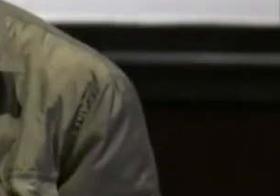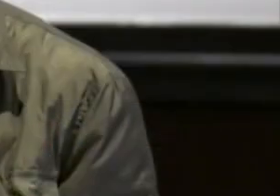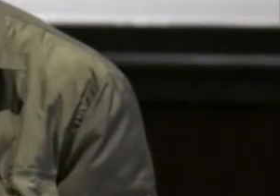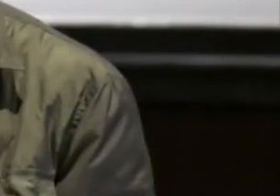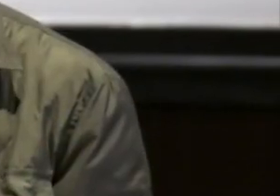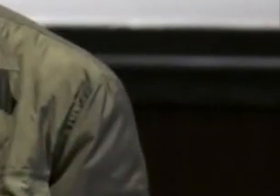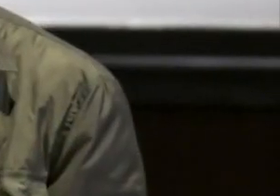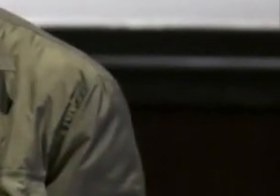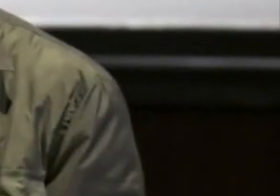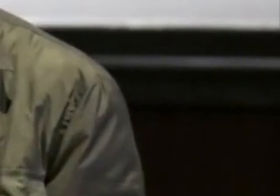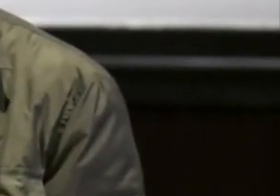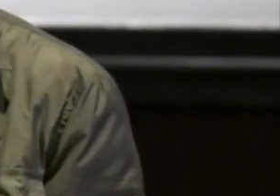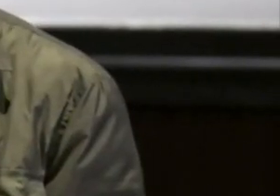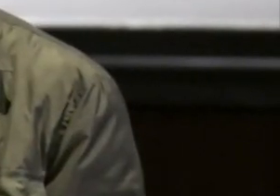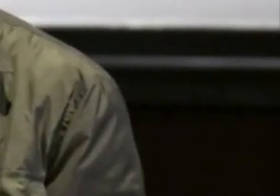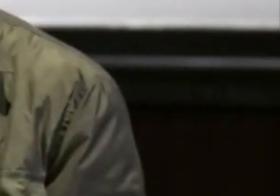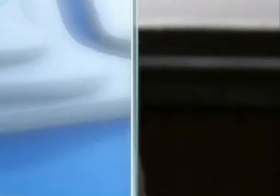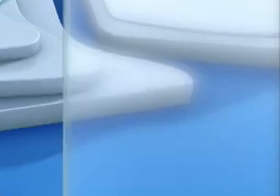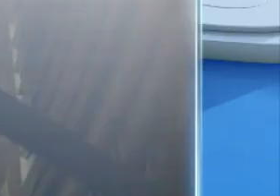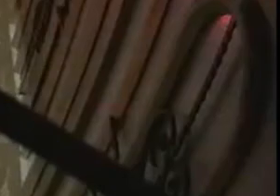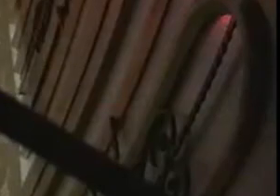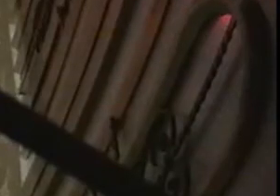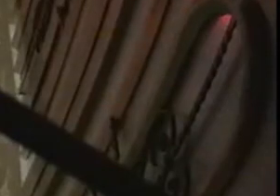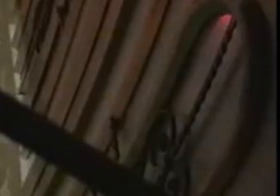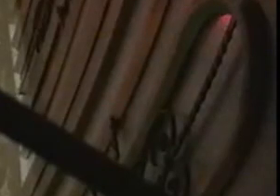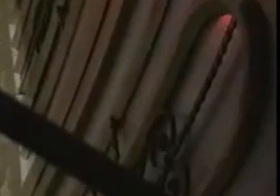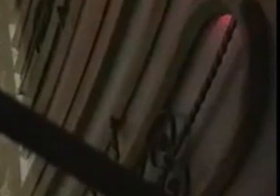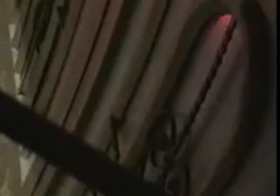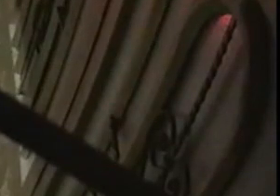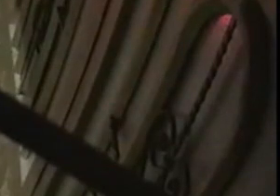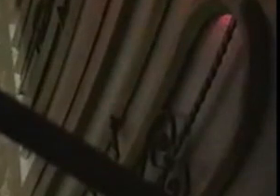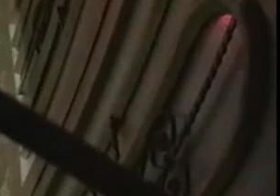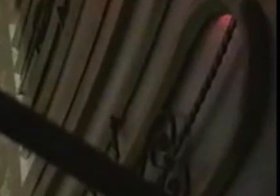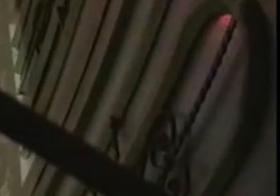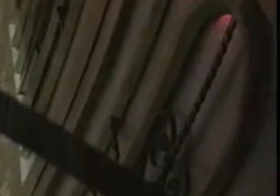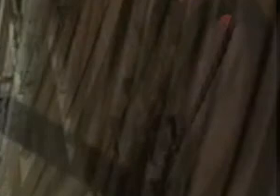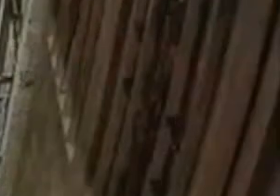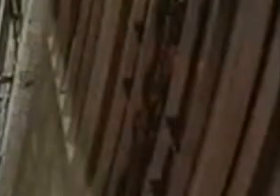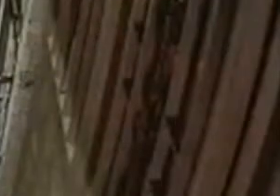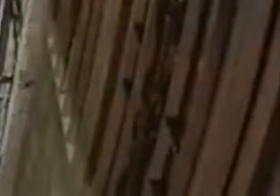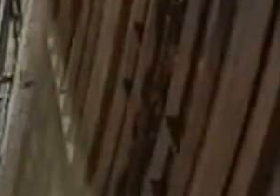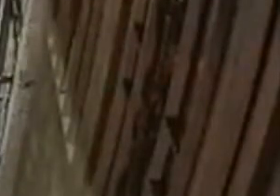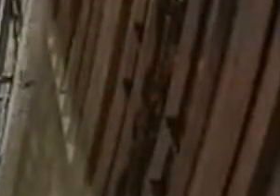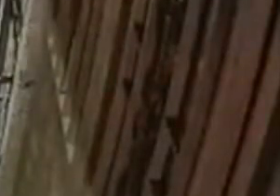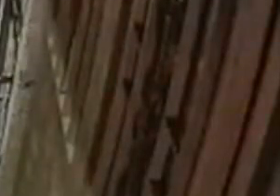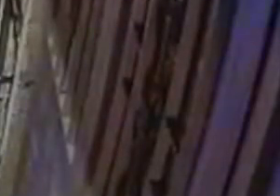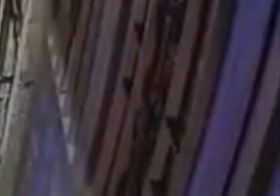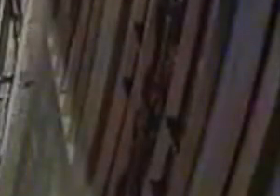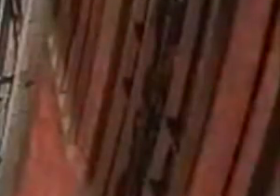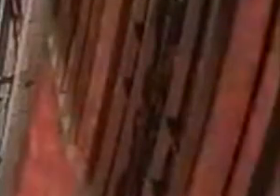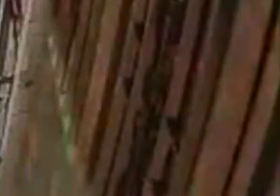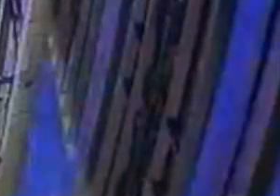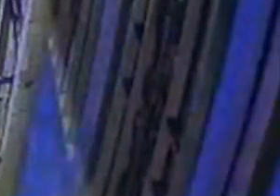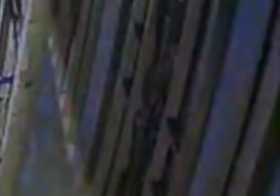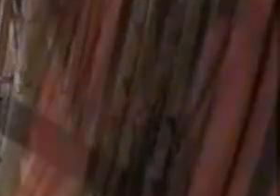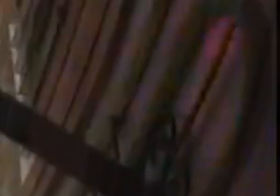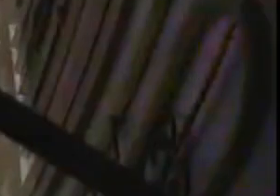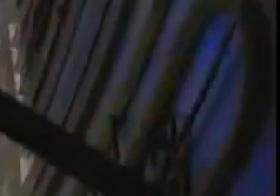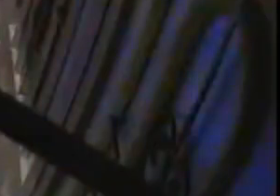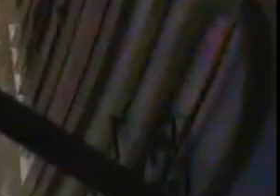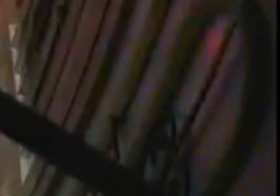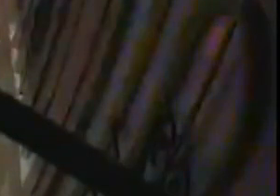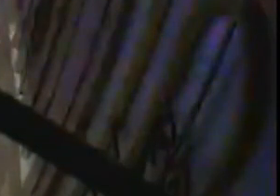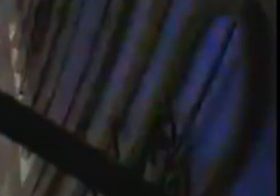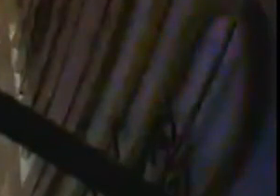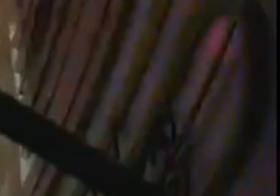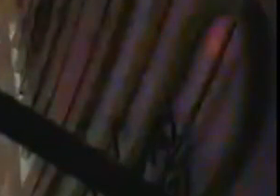Estado garantizar seguridad de Petro. Comerciante denuncia que 12 hombres vestidos de policía lo robaron en su casa